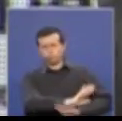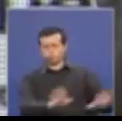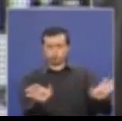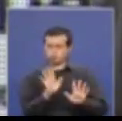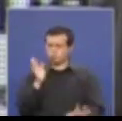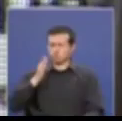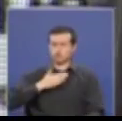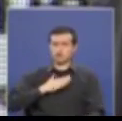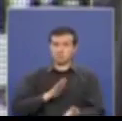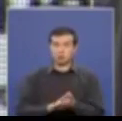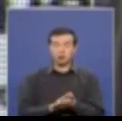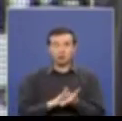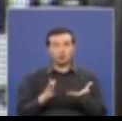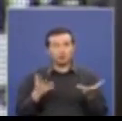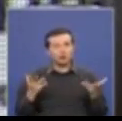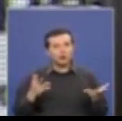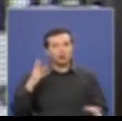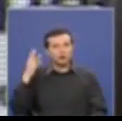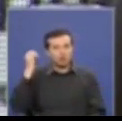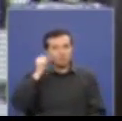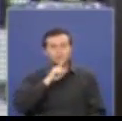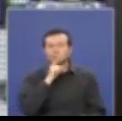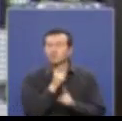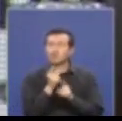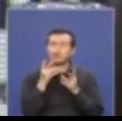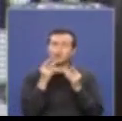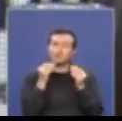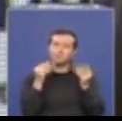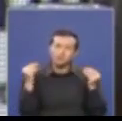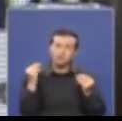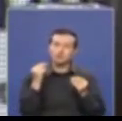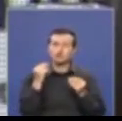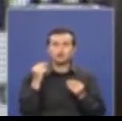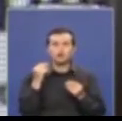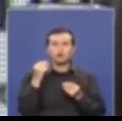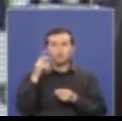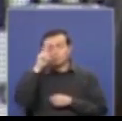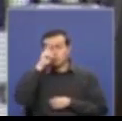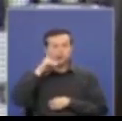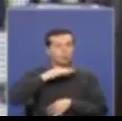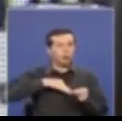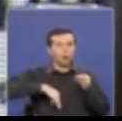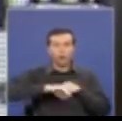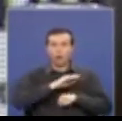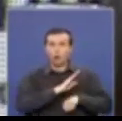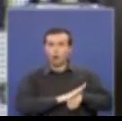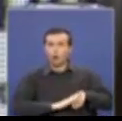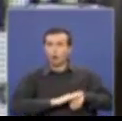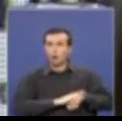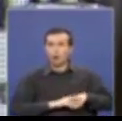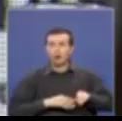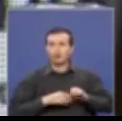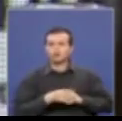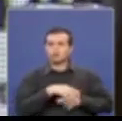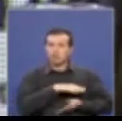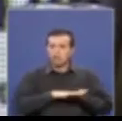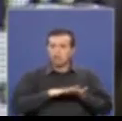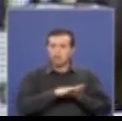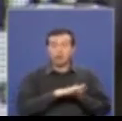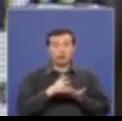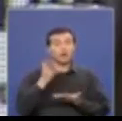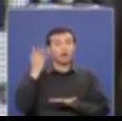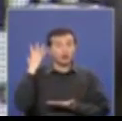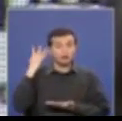eso, hermano. Y así se repartían el país. Queridos jóvenes, prohibido olvidar, ese fue el país